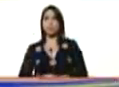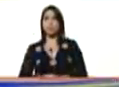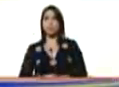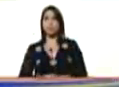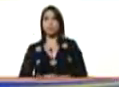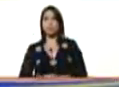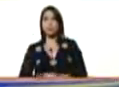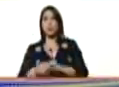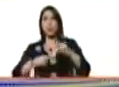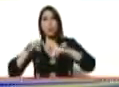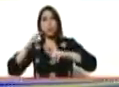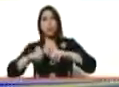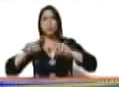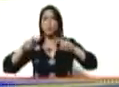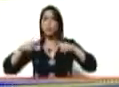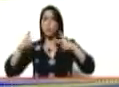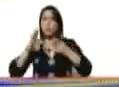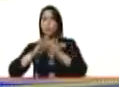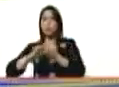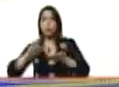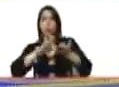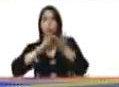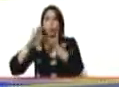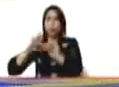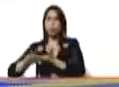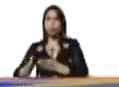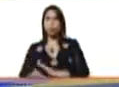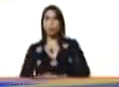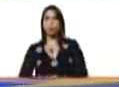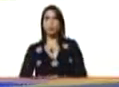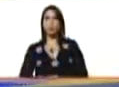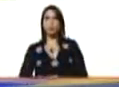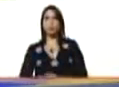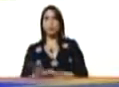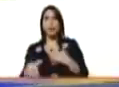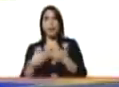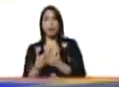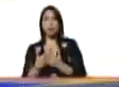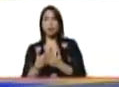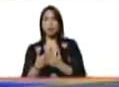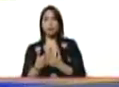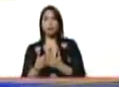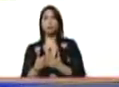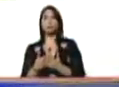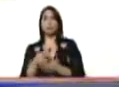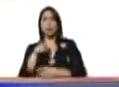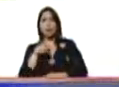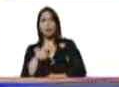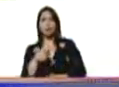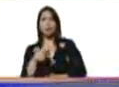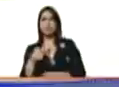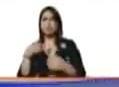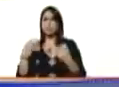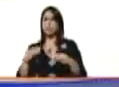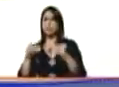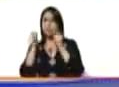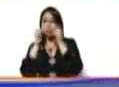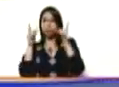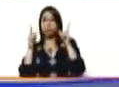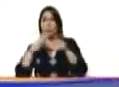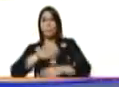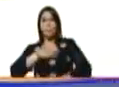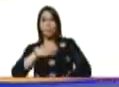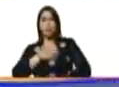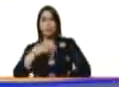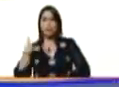por construir nuevas soluciones a una situación absolutamente inédita. Lo que pueden